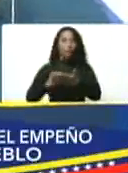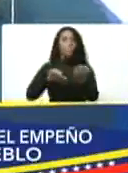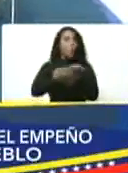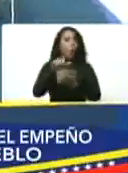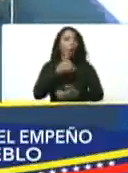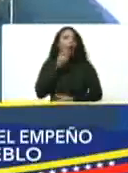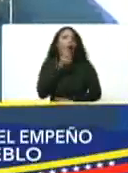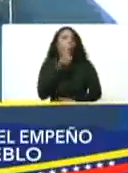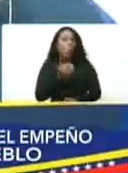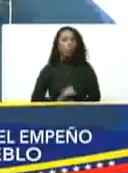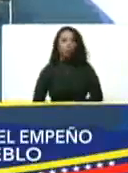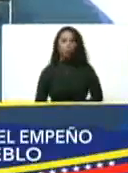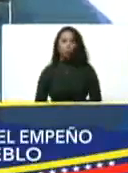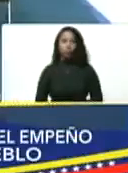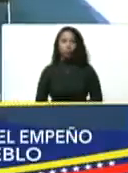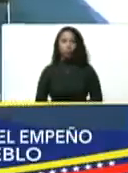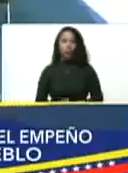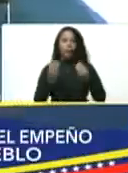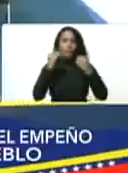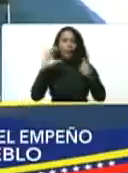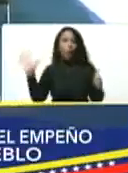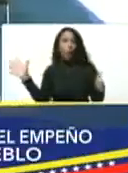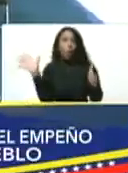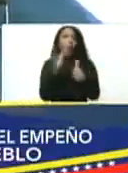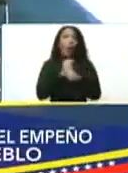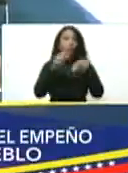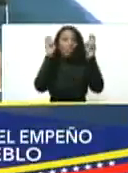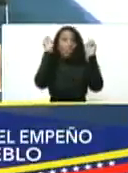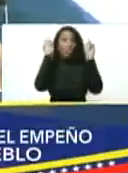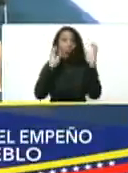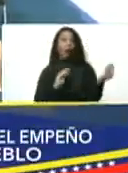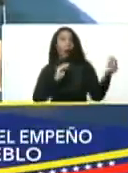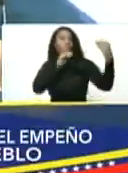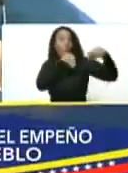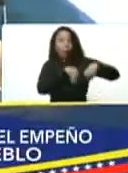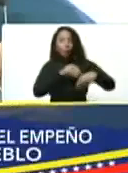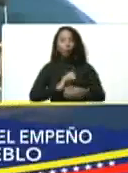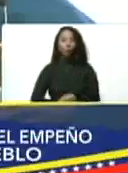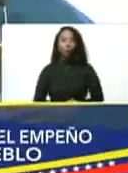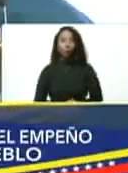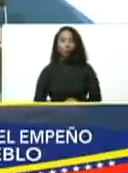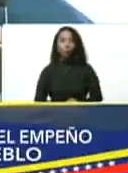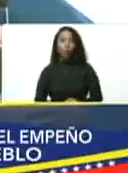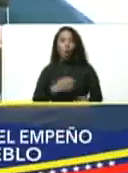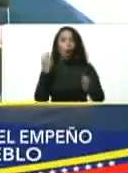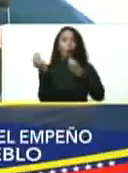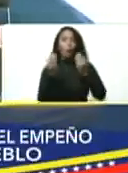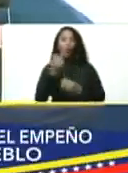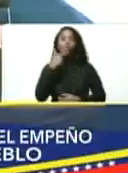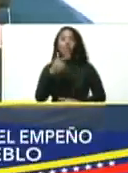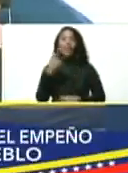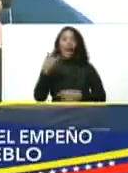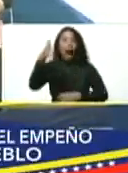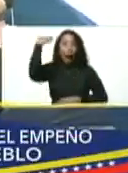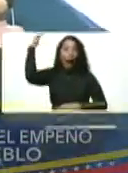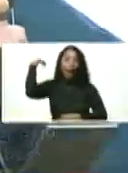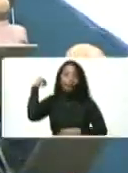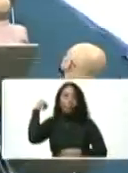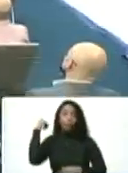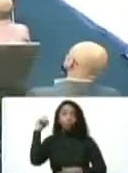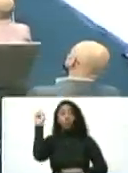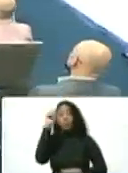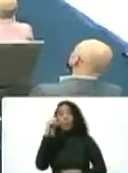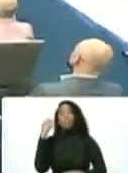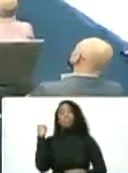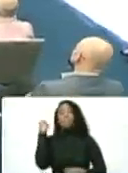Para lograr consensos, para lograr acuerdos. como lo decía la otra vez, inclusive para